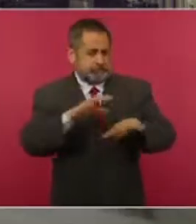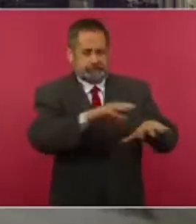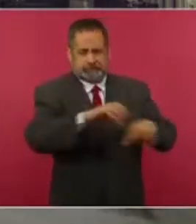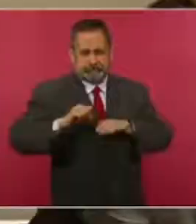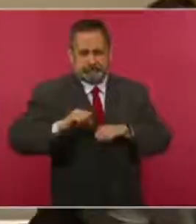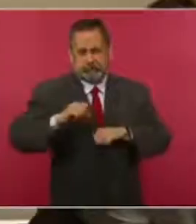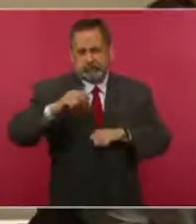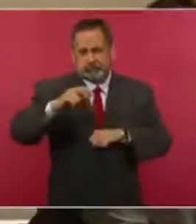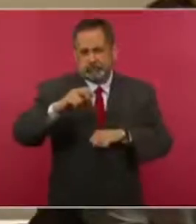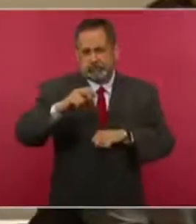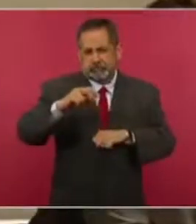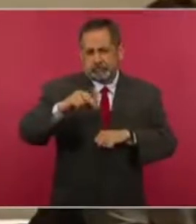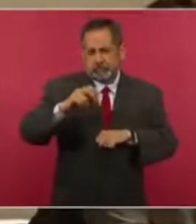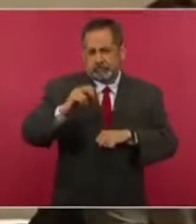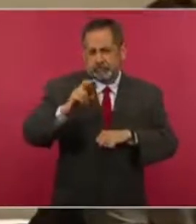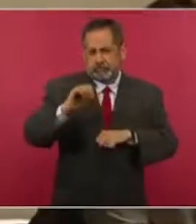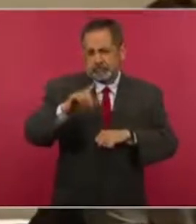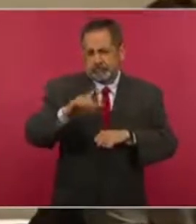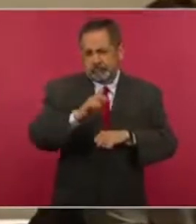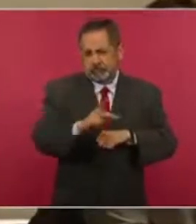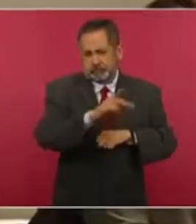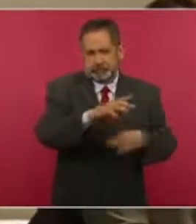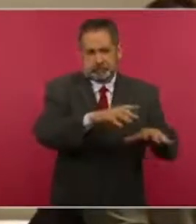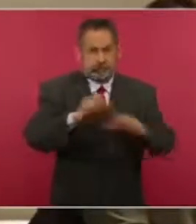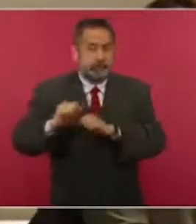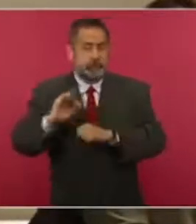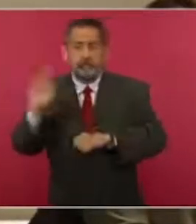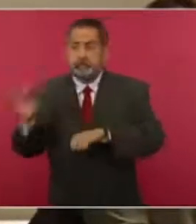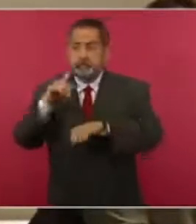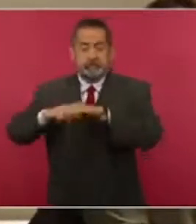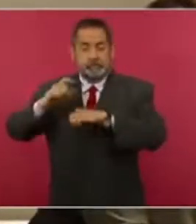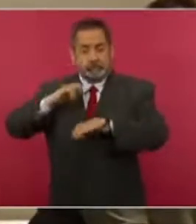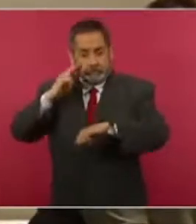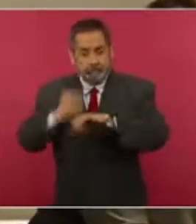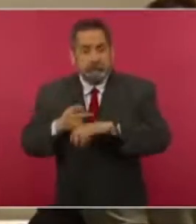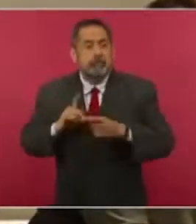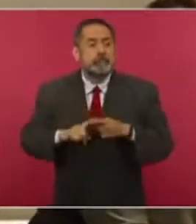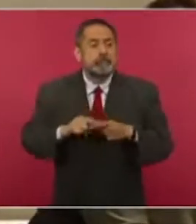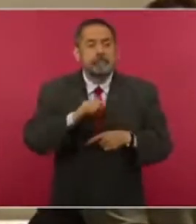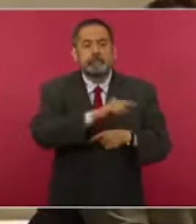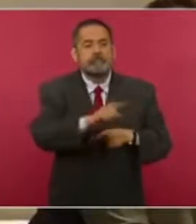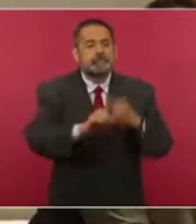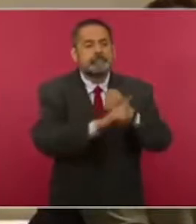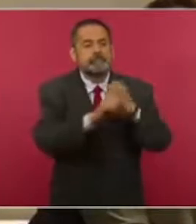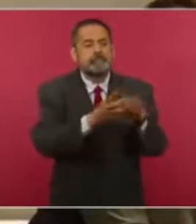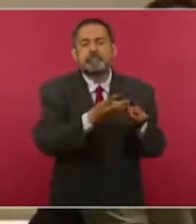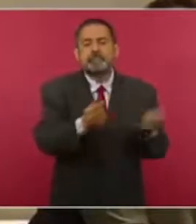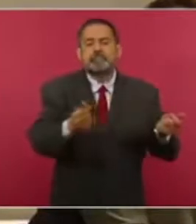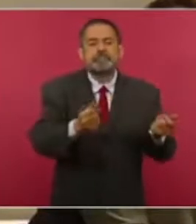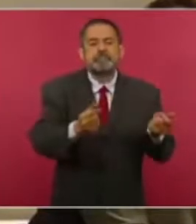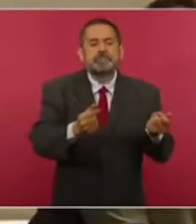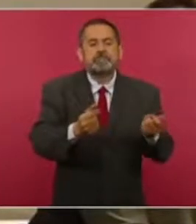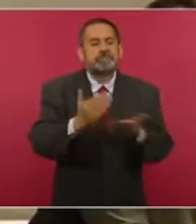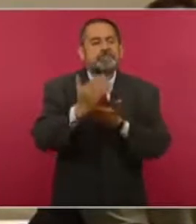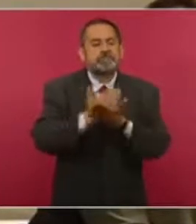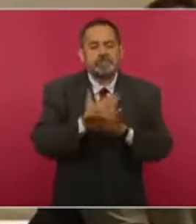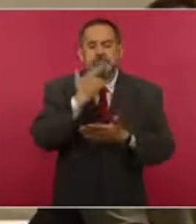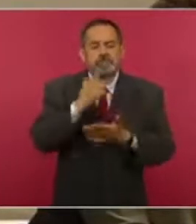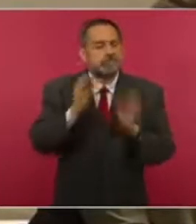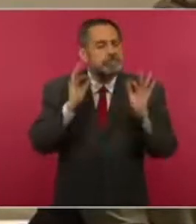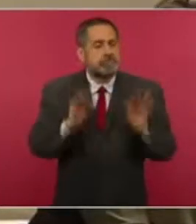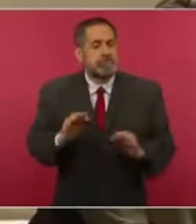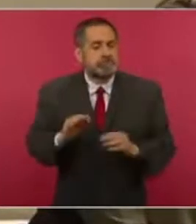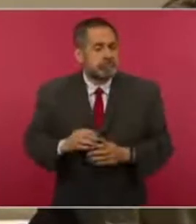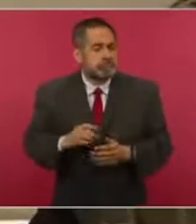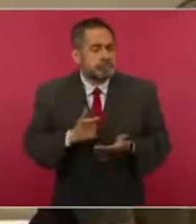la escuela normal rural, pues desaparecerían muchos conflictos estudiantiles con esta comunidad. O sea, ellos